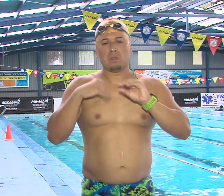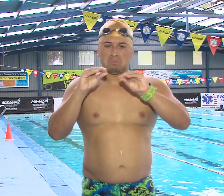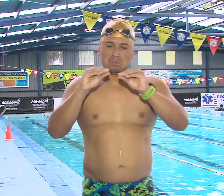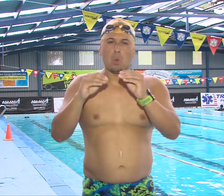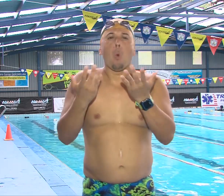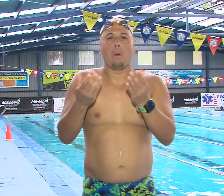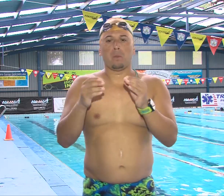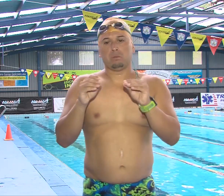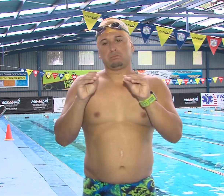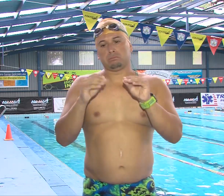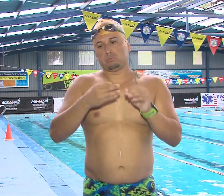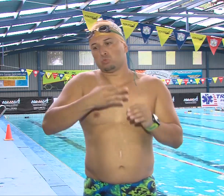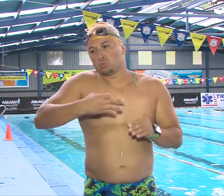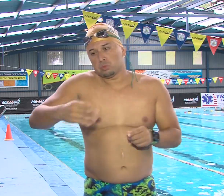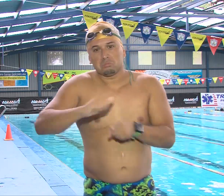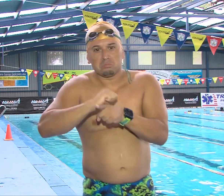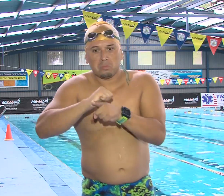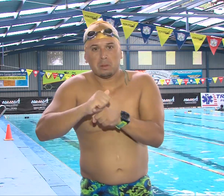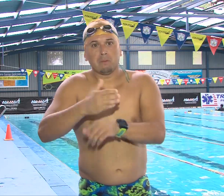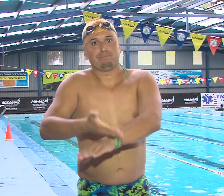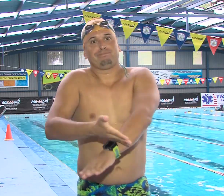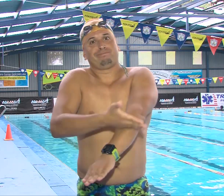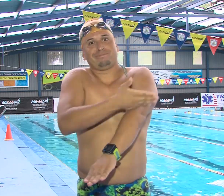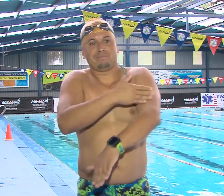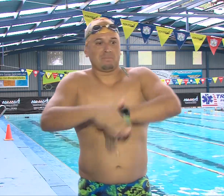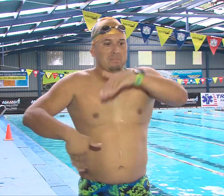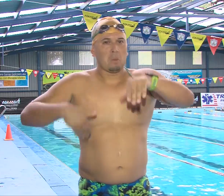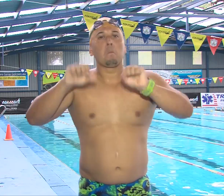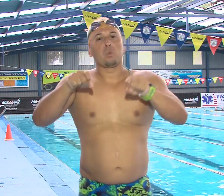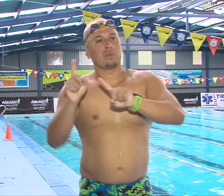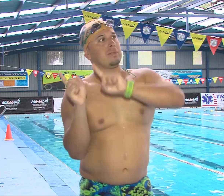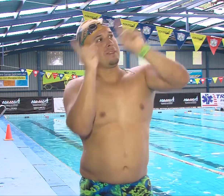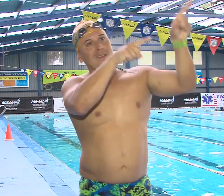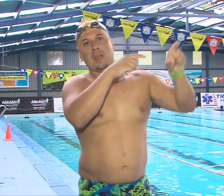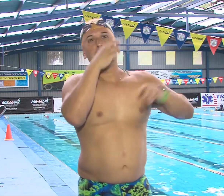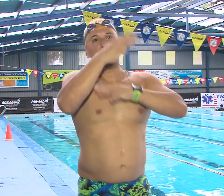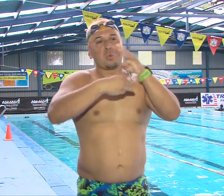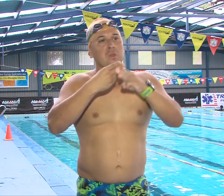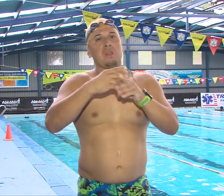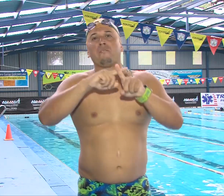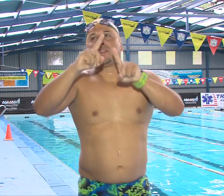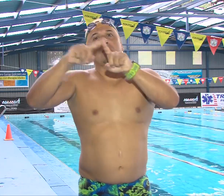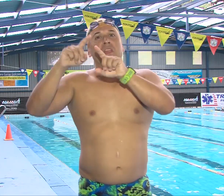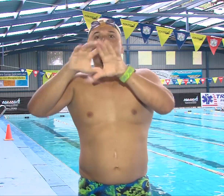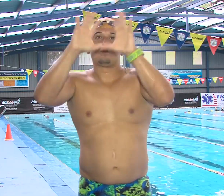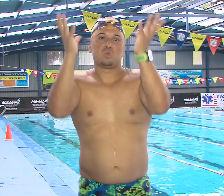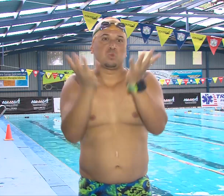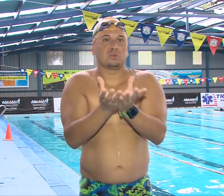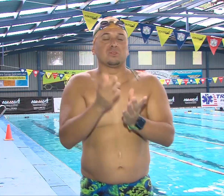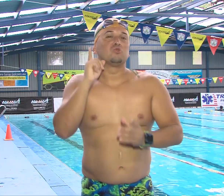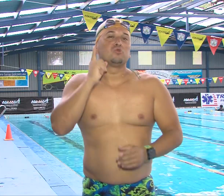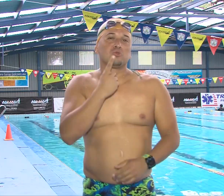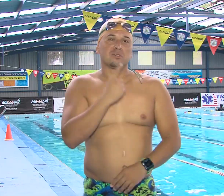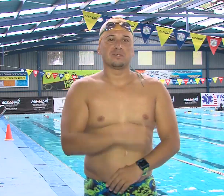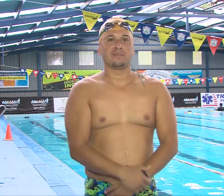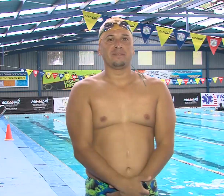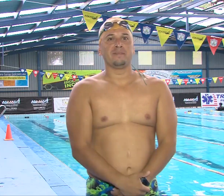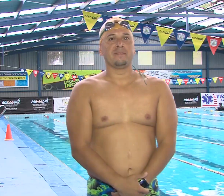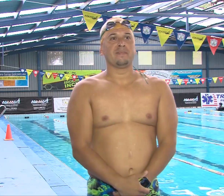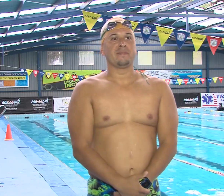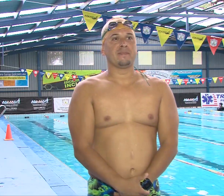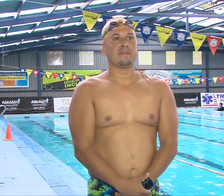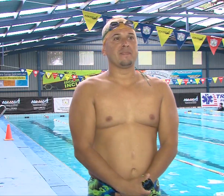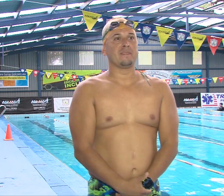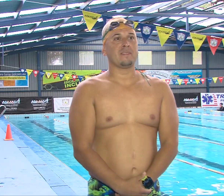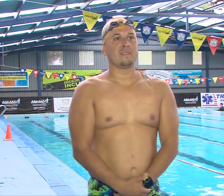no se puede, es muy difícil. Pero claro que sí. Con apoyo y disciplina es posible ir a un mundial e ir a representar a Costa Rica